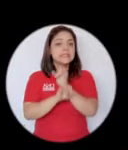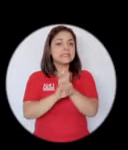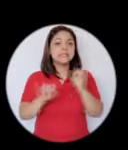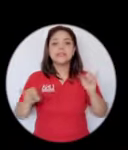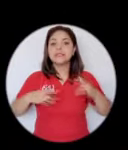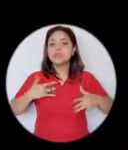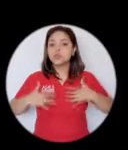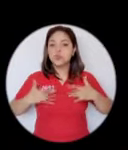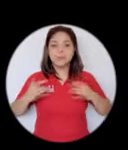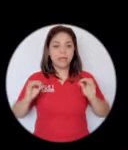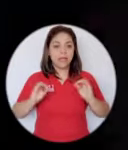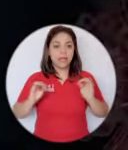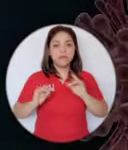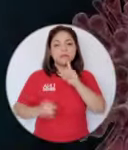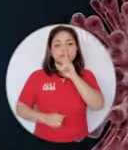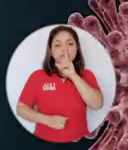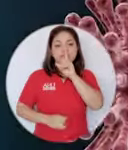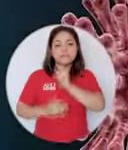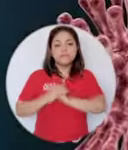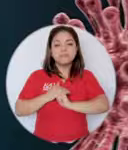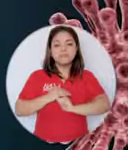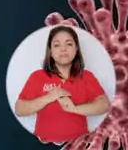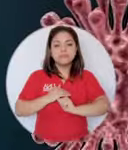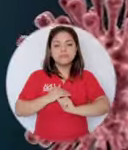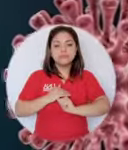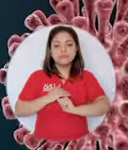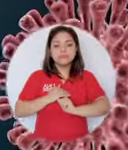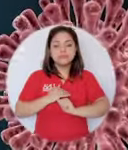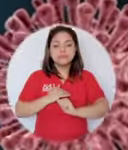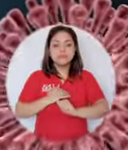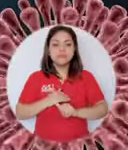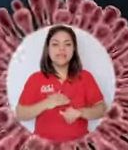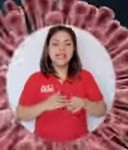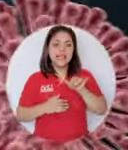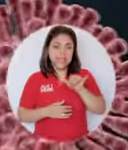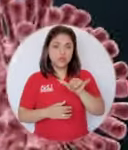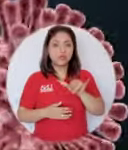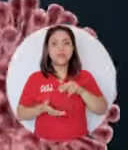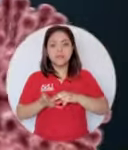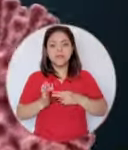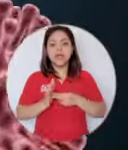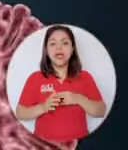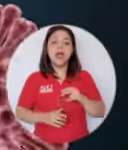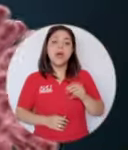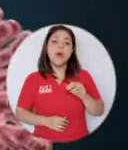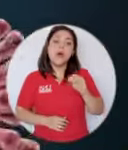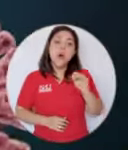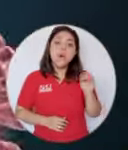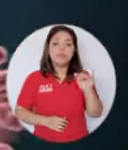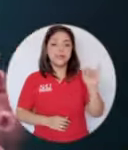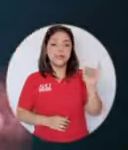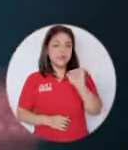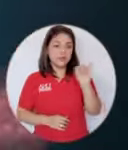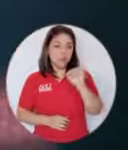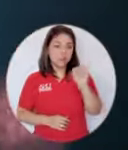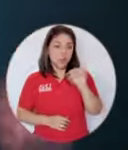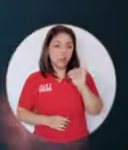asintomático. Entonces, todas esas o pausisintomáticas, que son esas infecciones leves que se